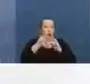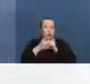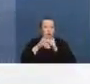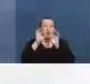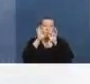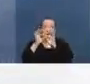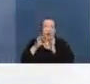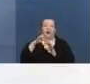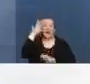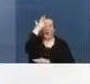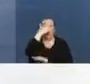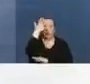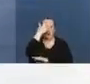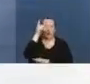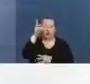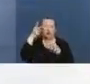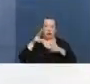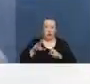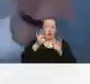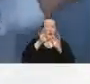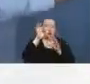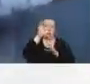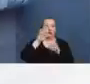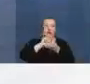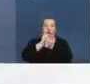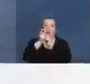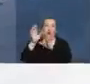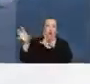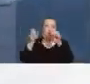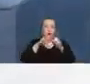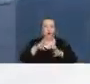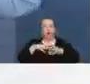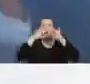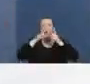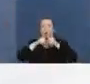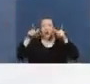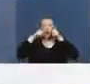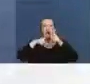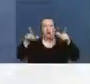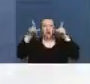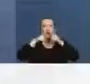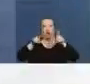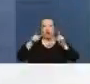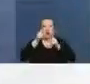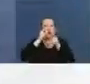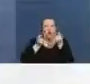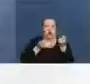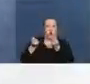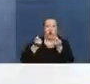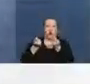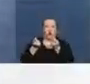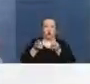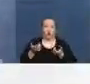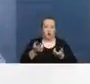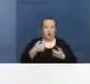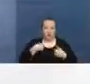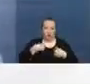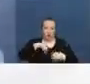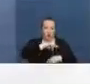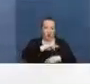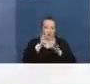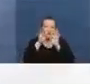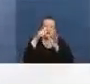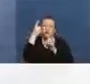esmeraldas y lo movieron a montecristo y con eso hicieron tanta alharaca que ahora sí está controlar el territorio nacional y eso es nuestro radar y lo que he hecho